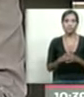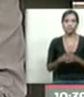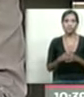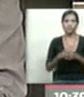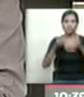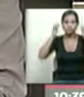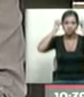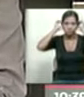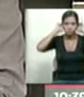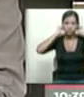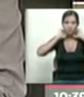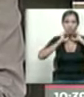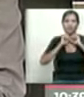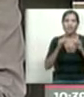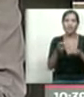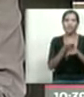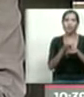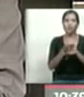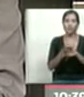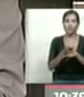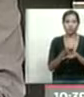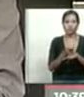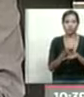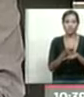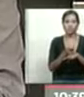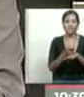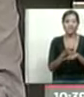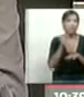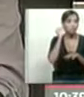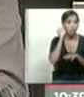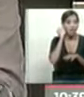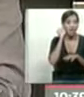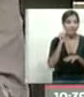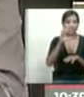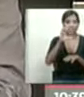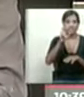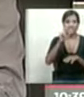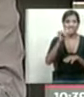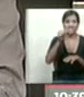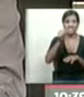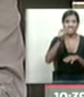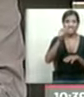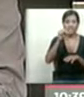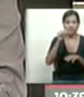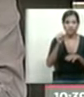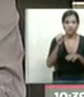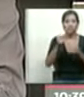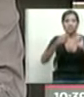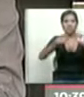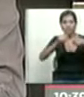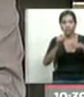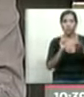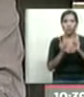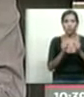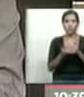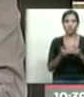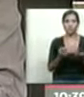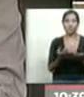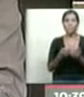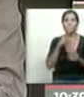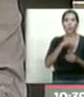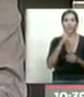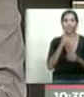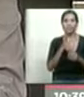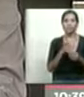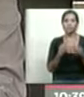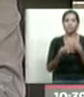libro de Cristina Fernández de Kirchner y se vendió rapidísimo, como que dicen unas cosas ahí sobre el ámbito de la política interna, de cosas